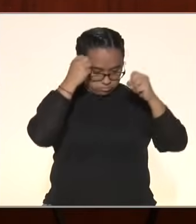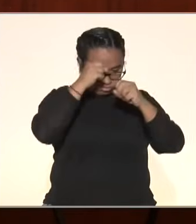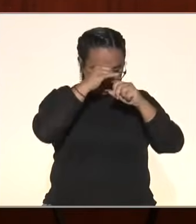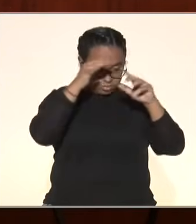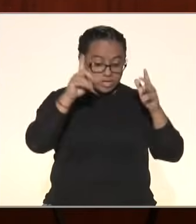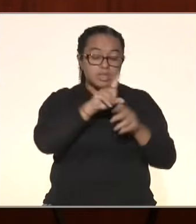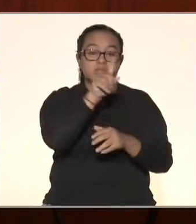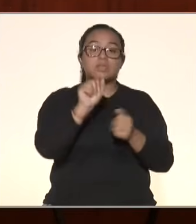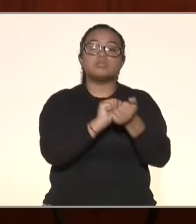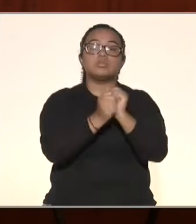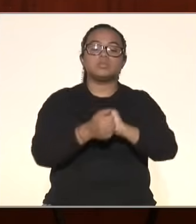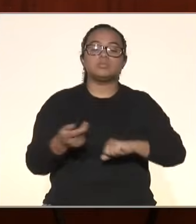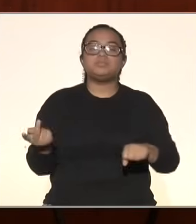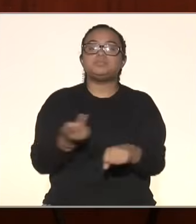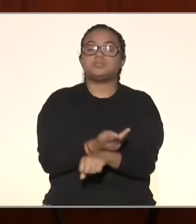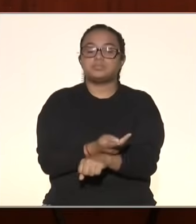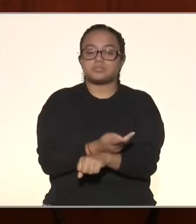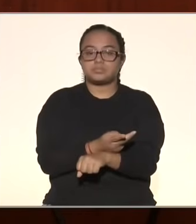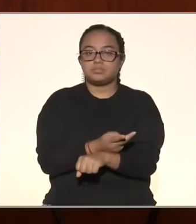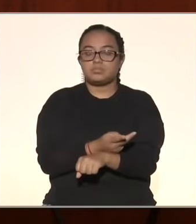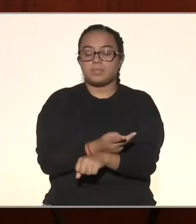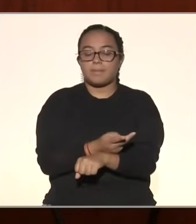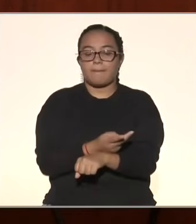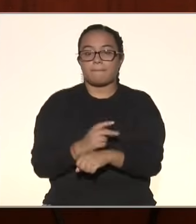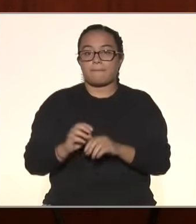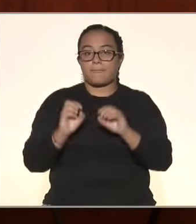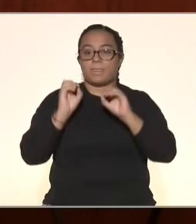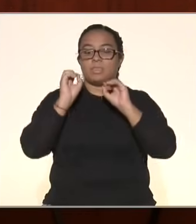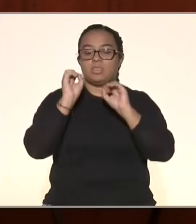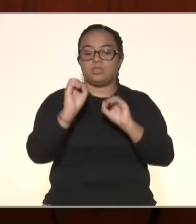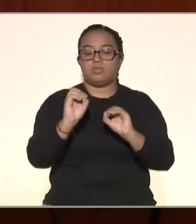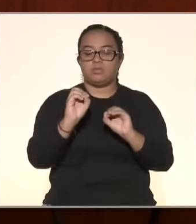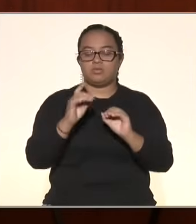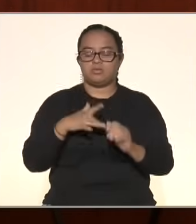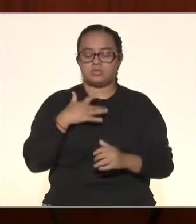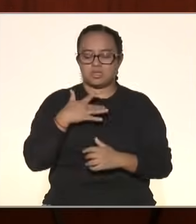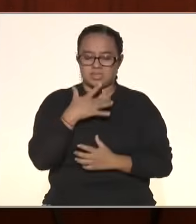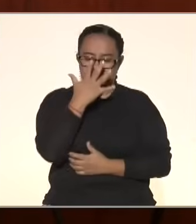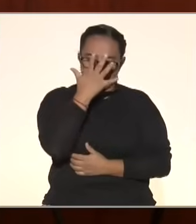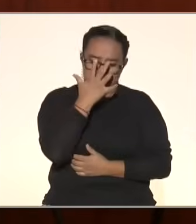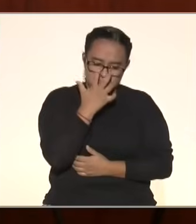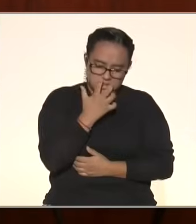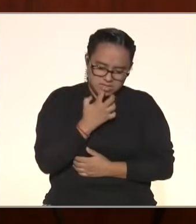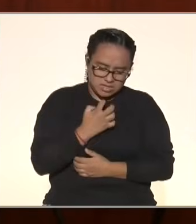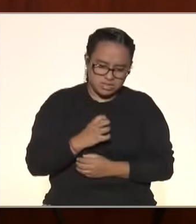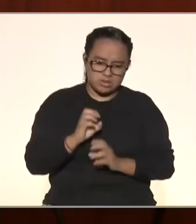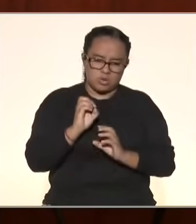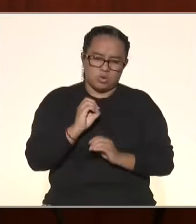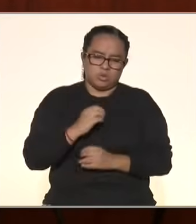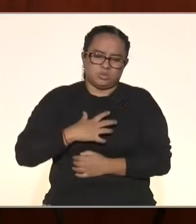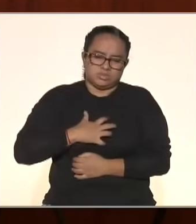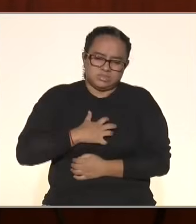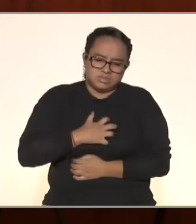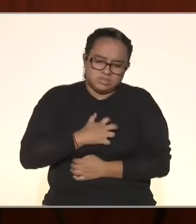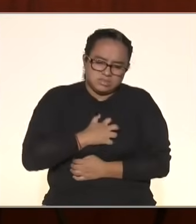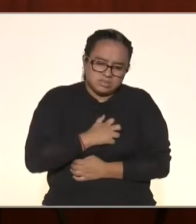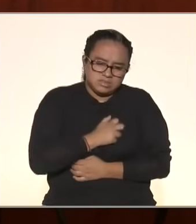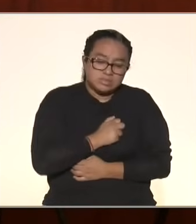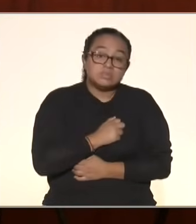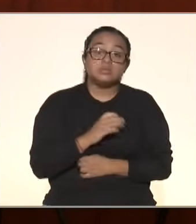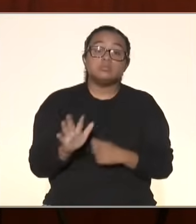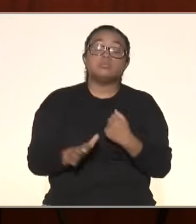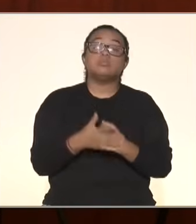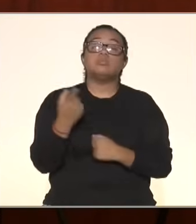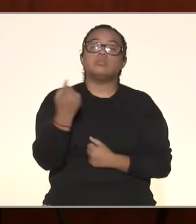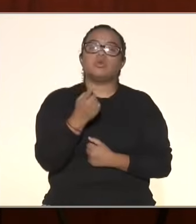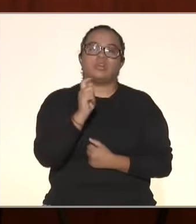estos trastornos o estas expresiones de nostalgia, de tristeza, porque se espera que sea una época